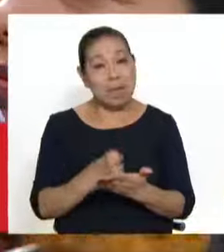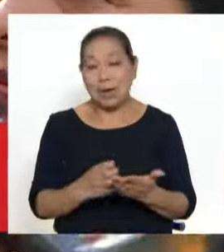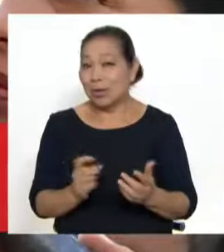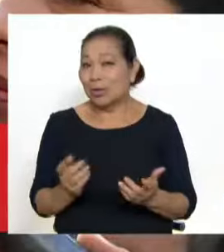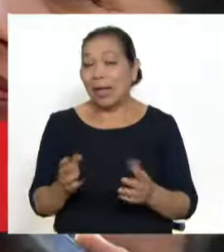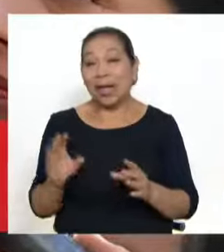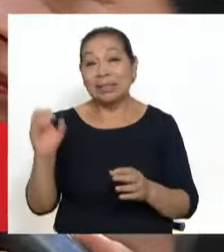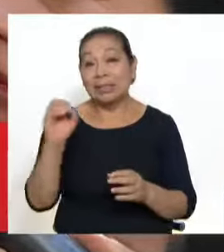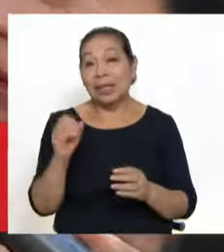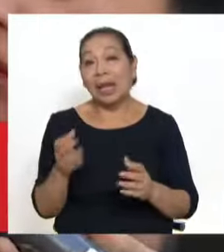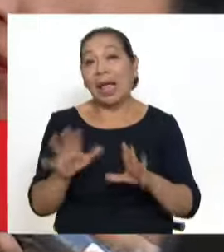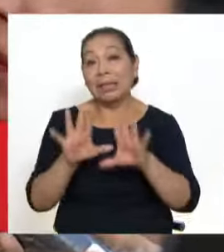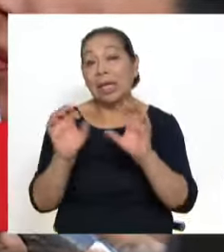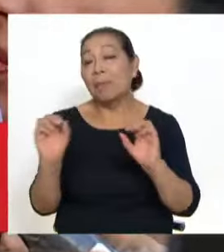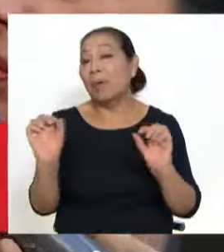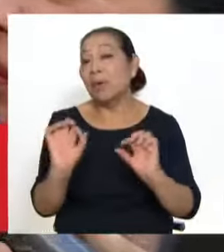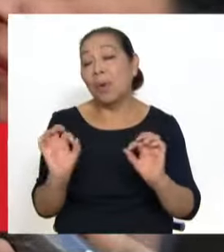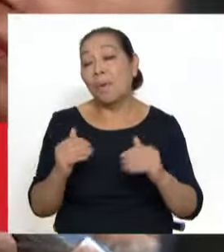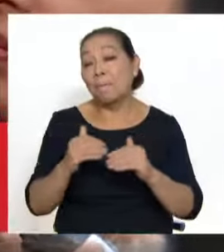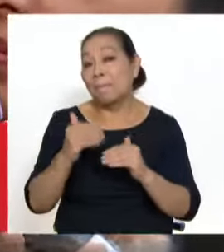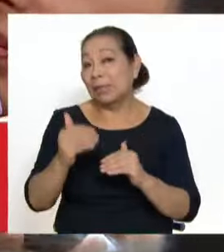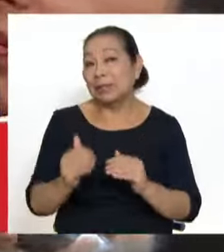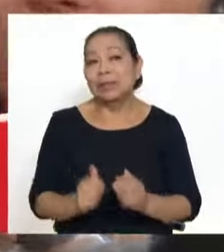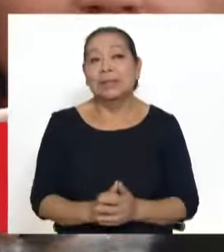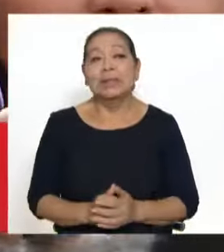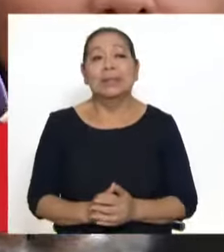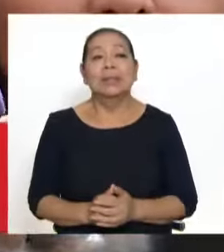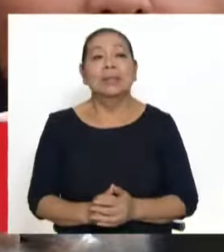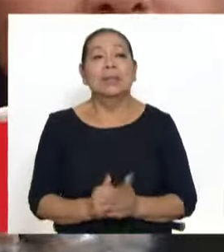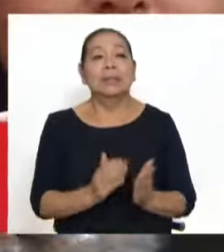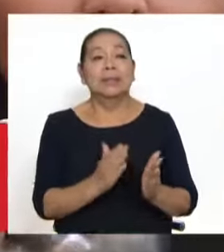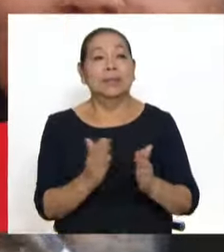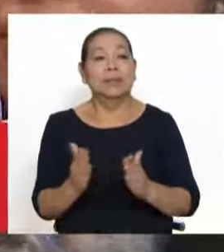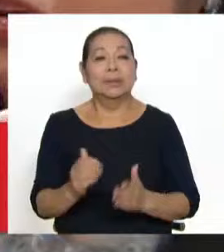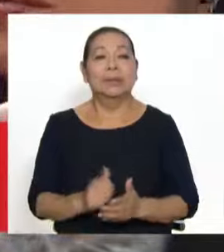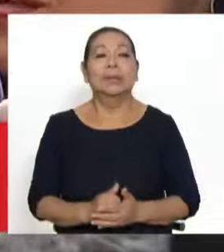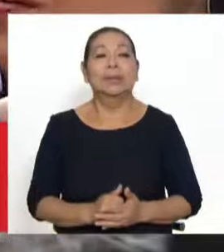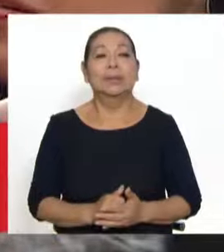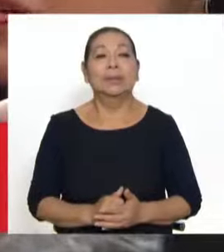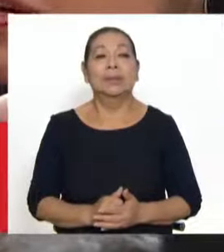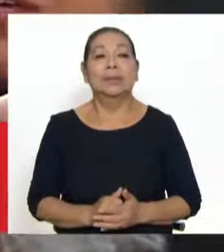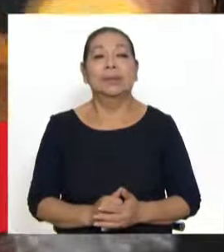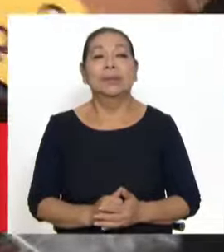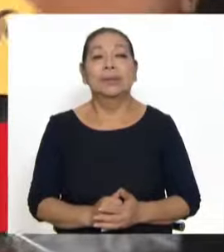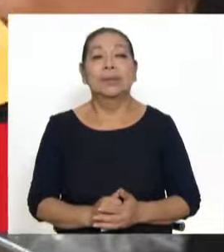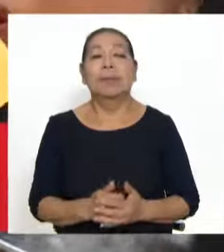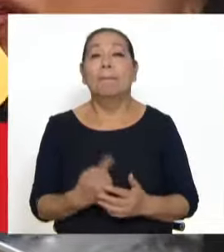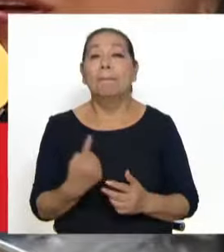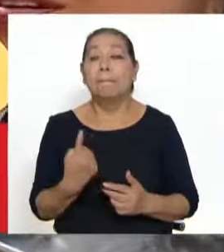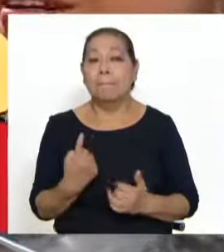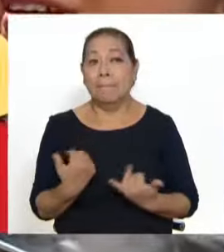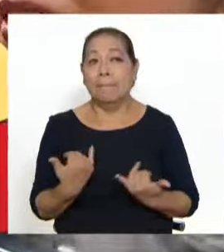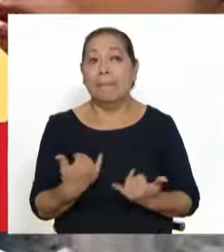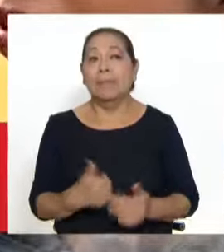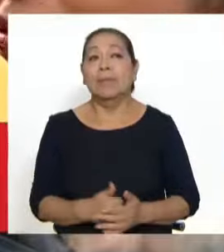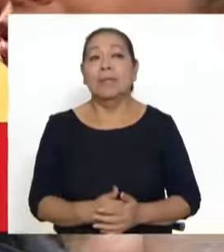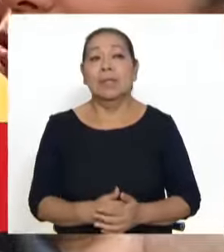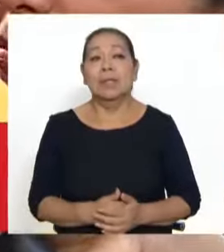Fueron reprobados, ministro, y los que no pasaron la evaluación docente.